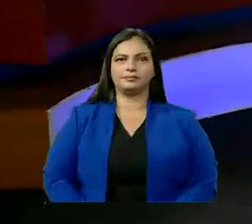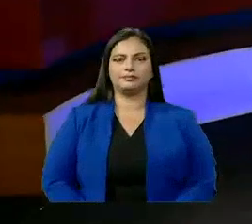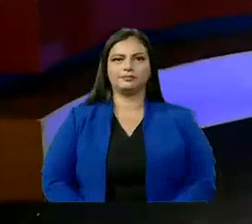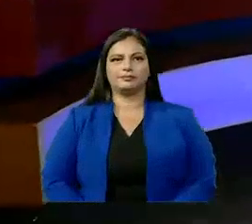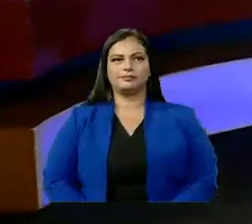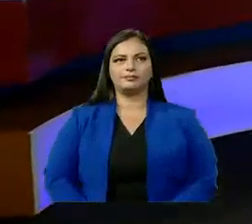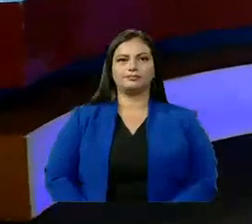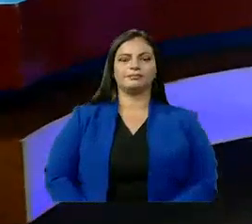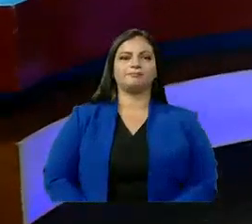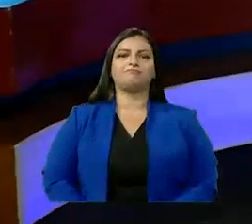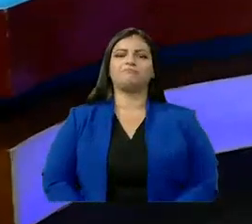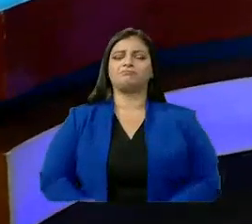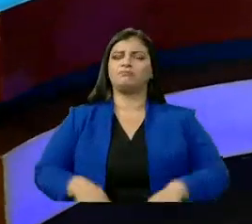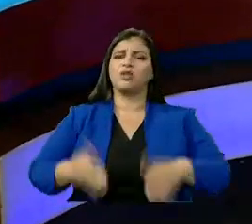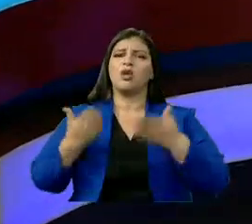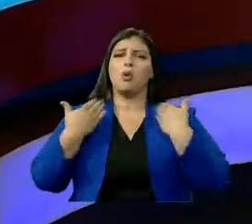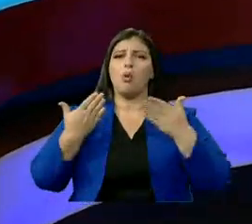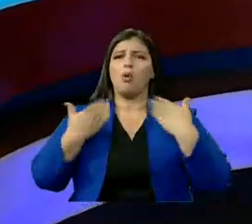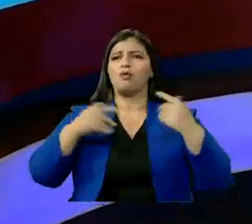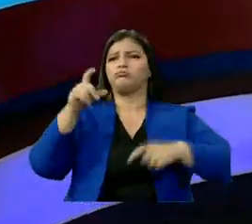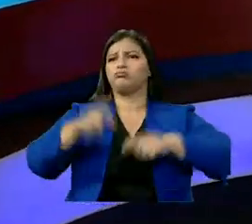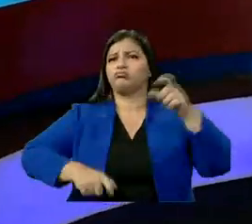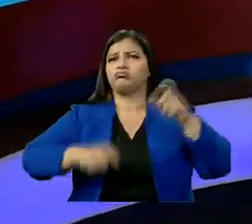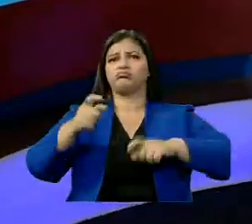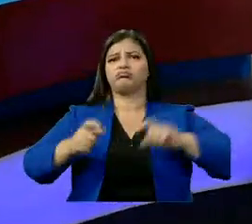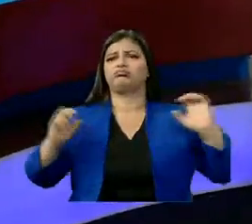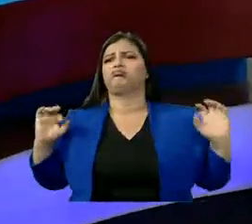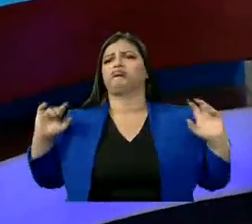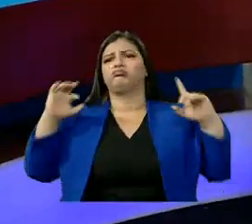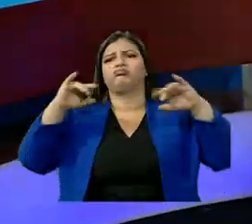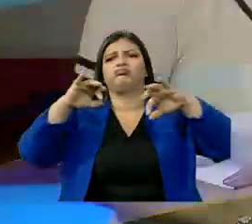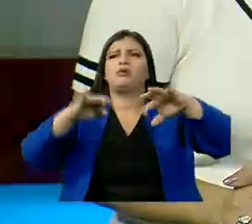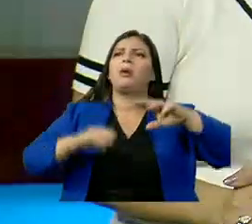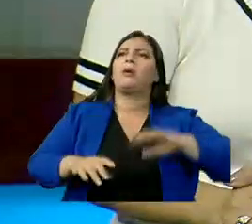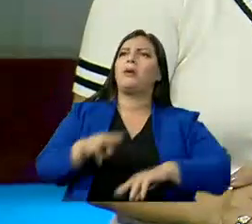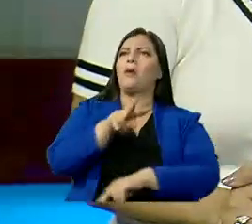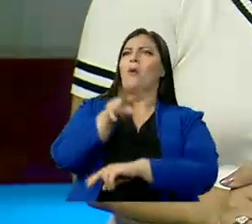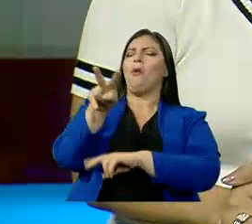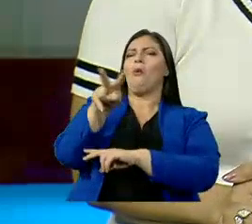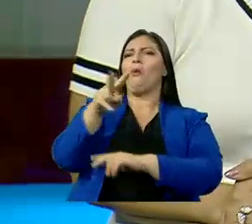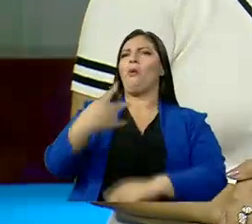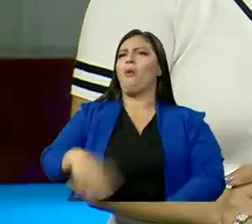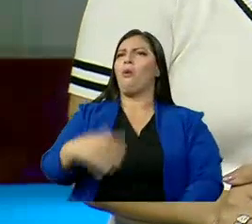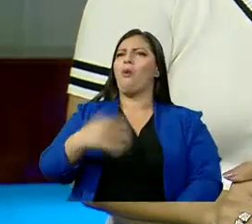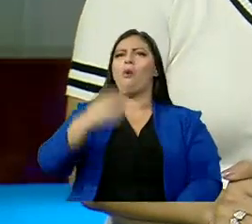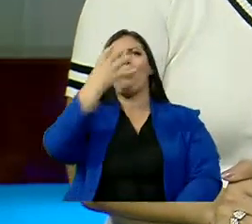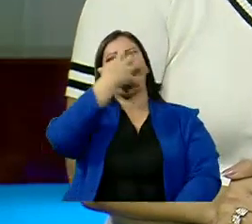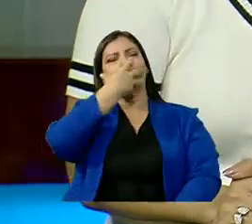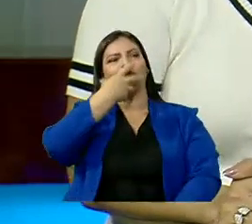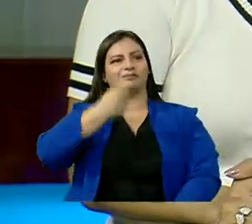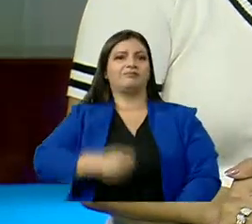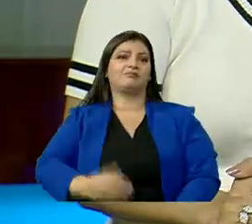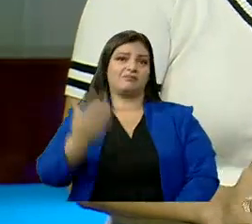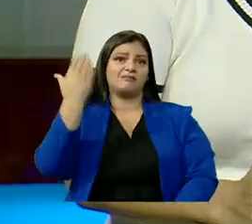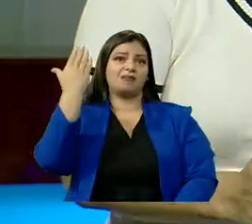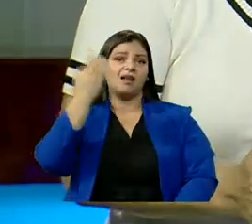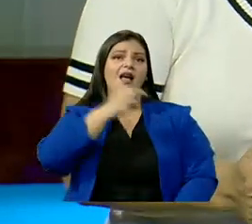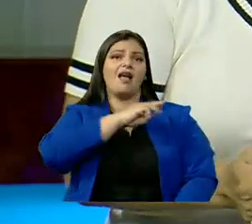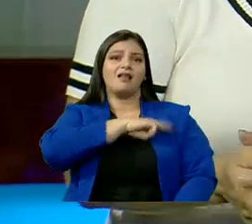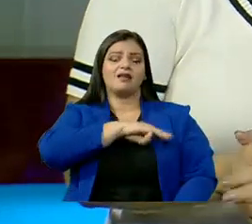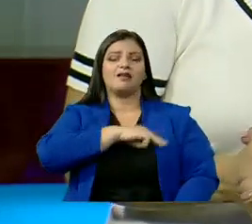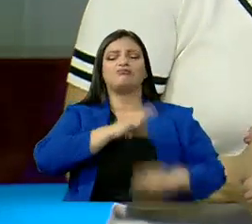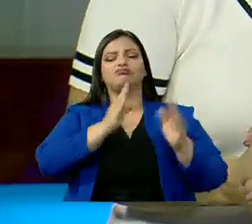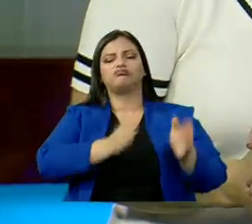Bueno, bien por Guayaquil y por quienes se quedaron en el puerto principal disfrutando de estos espectáculos organizados por la muy ilustre